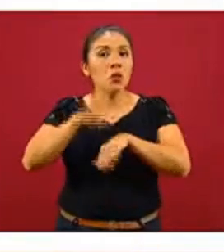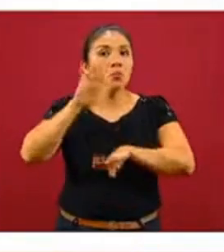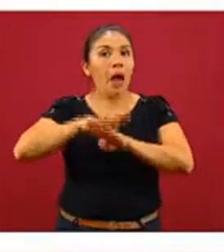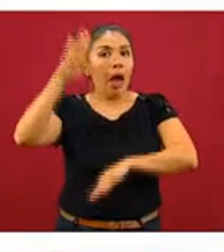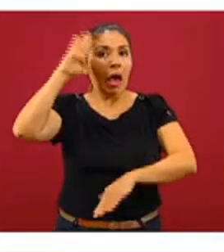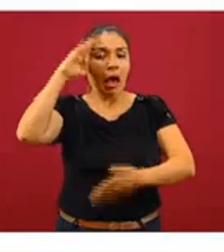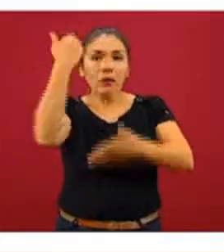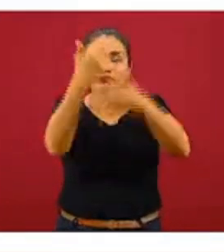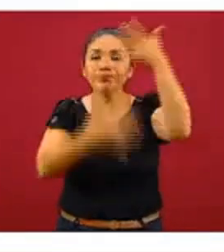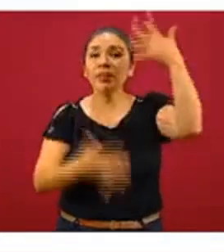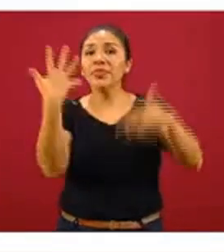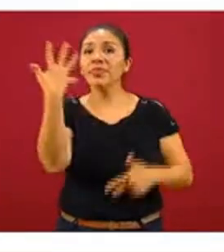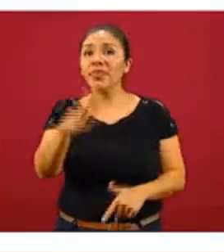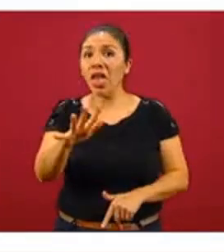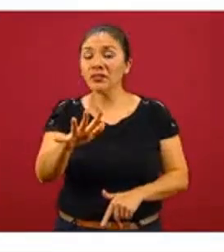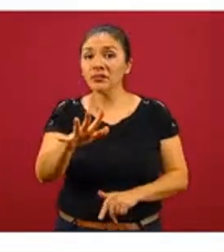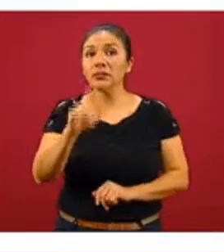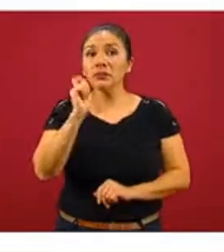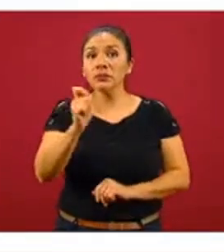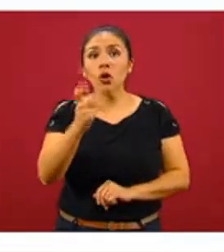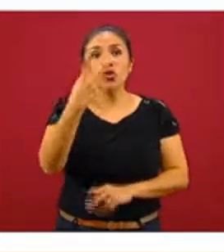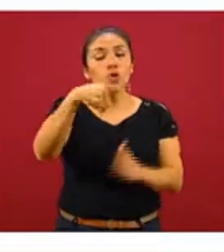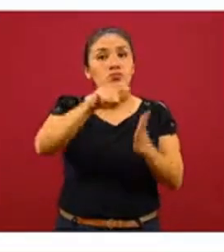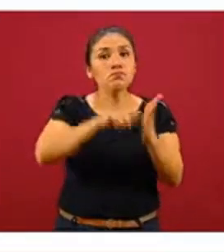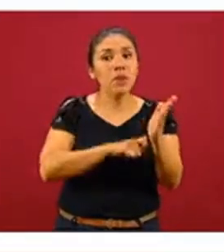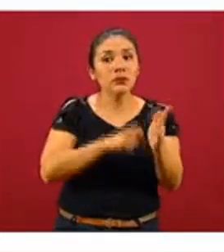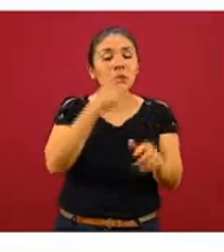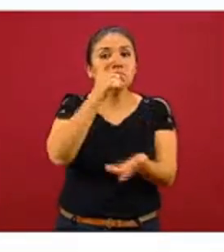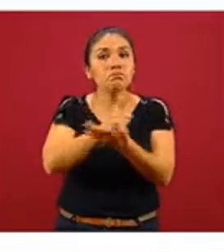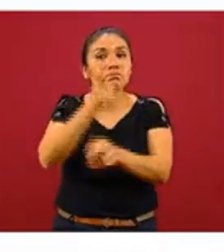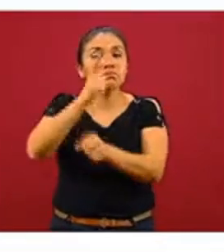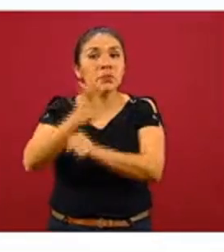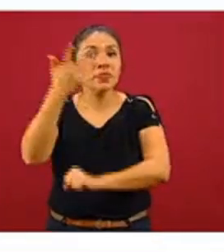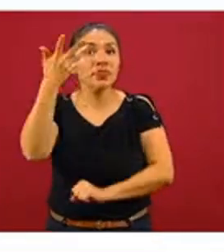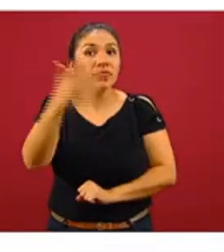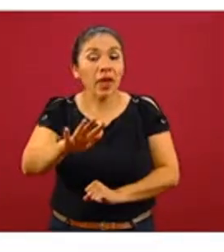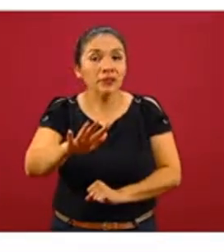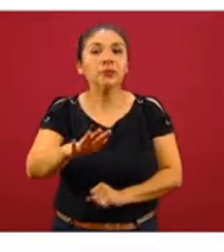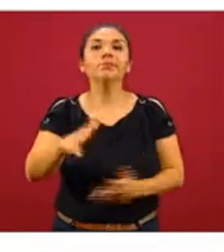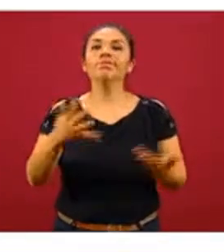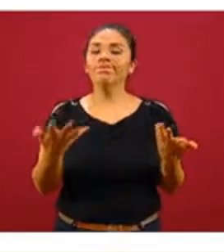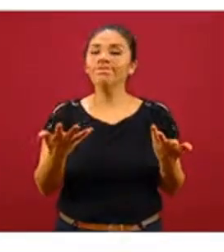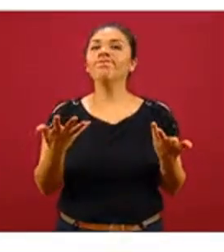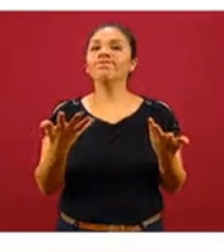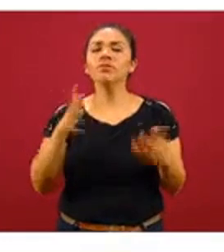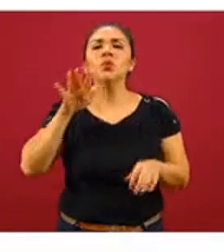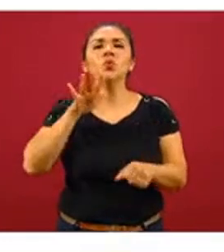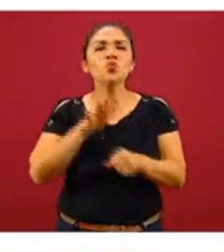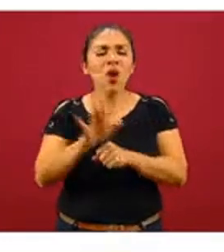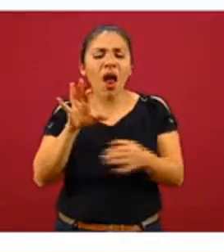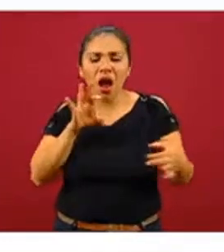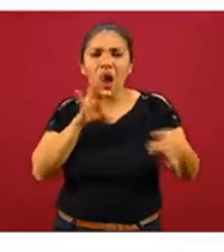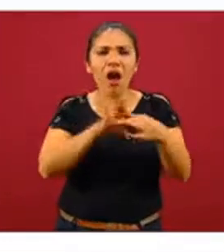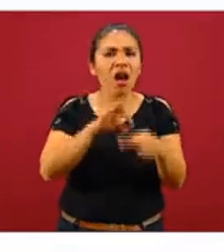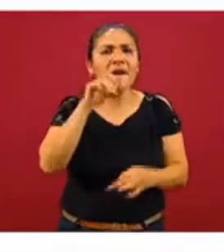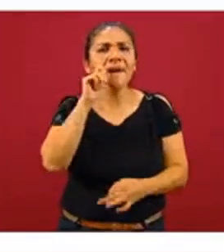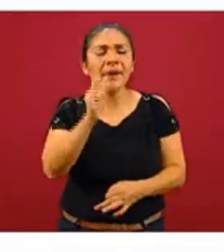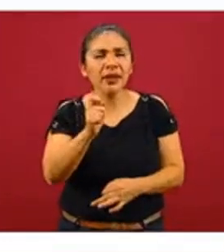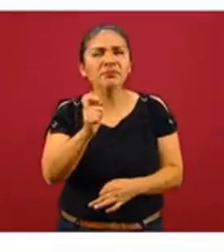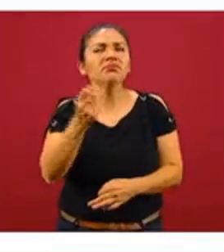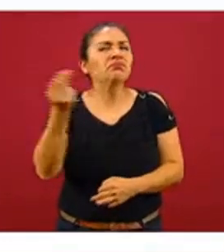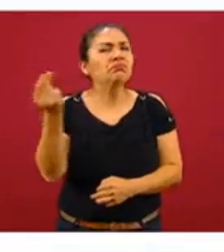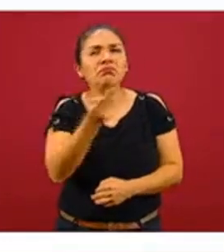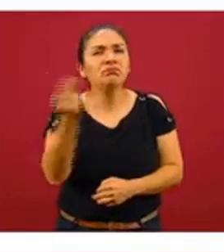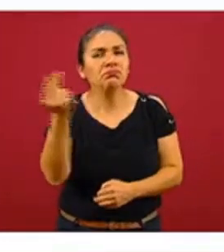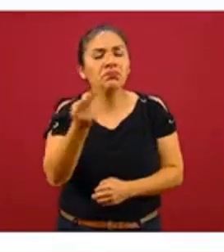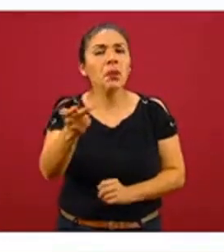10 casos en solo 2 meses. Entonces, ¿cuál es la asociación? ¿Qué es lo que necesitan